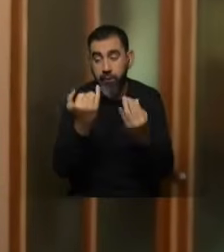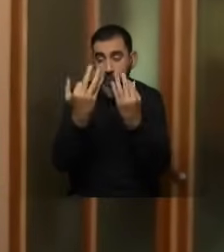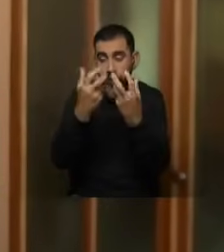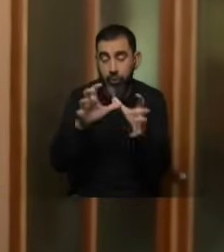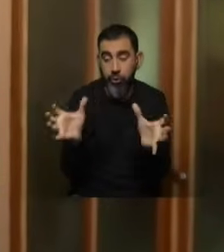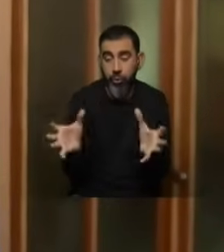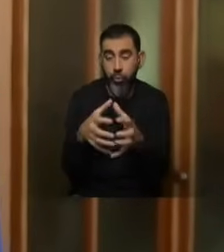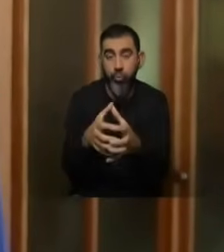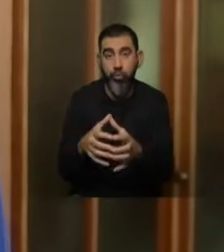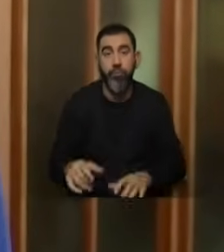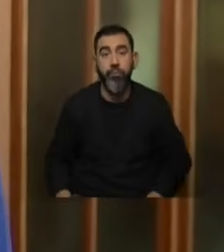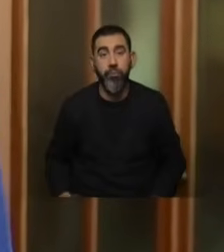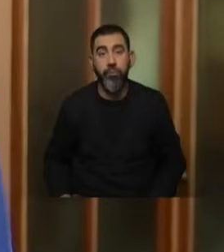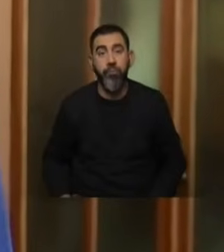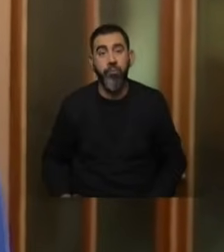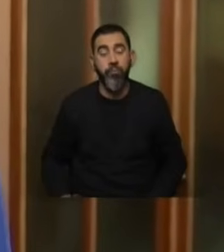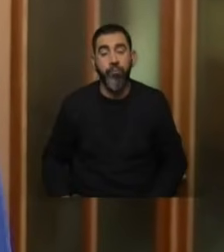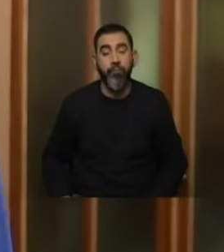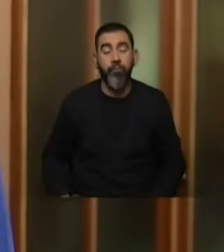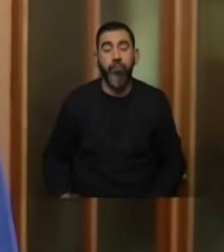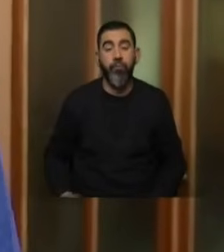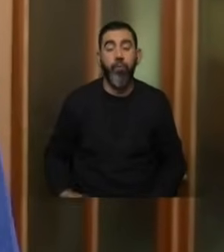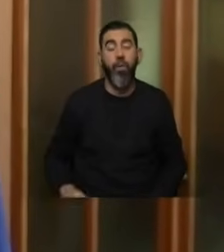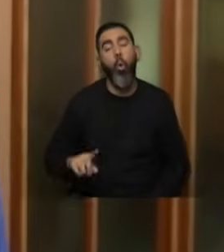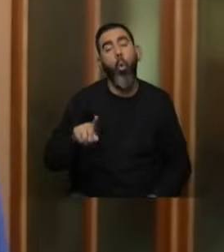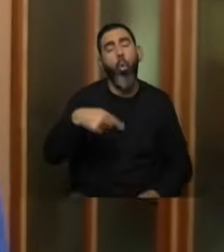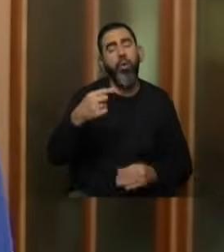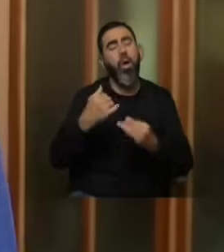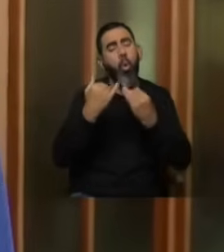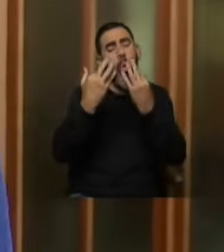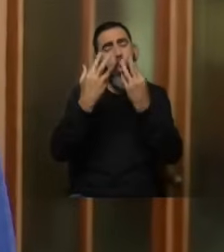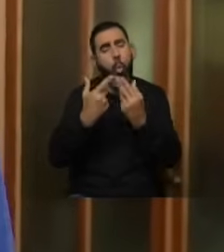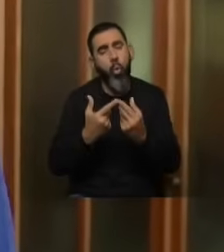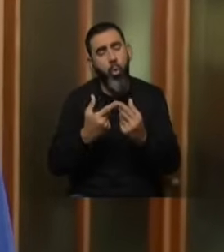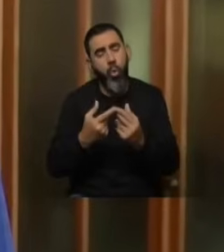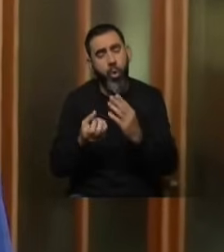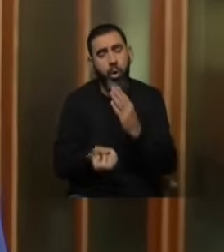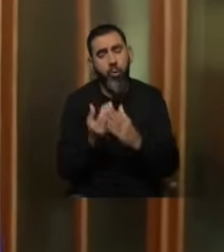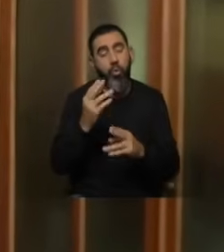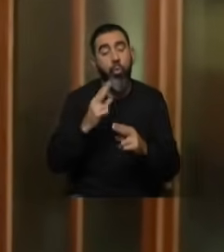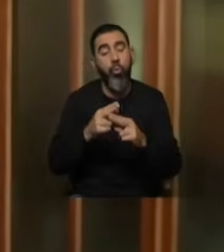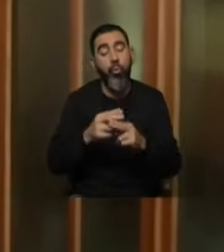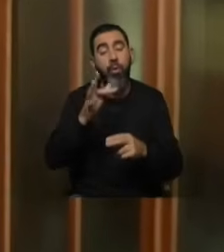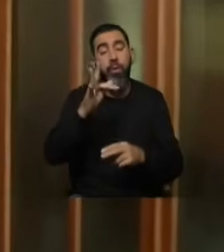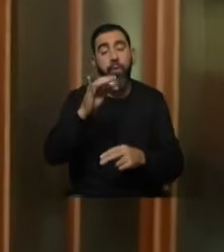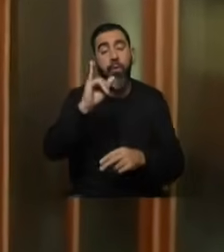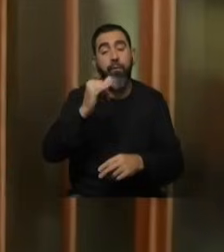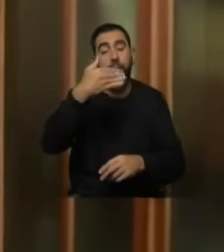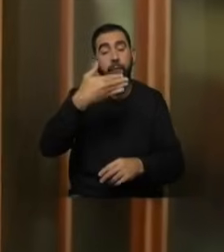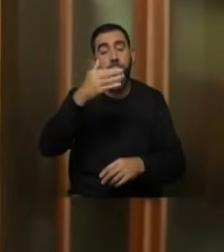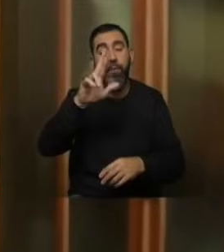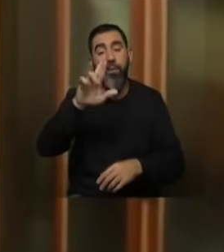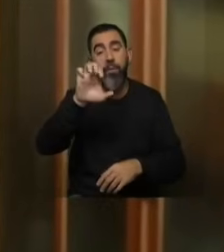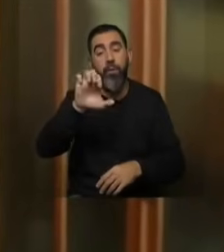usted mencionaba y también a otra organización bastante joven que se llama fibras que es